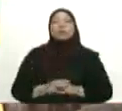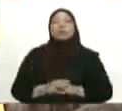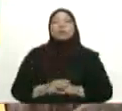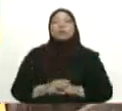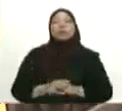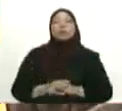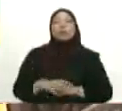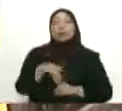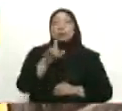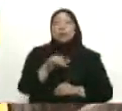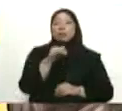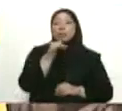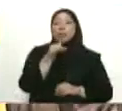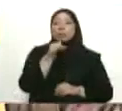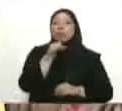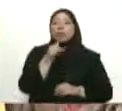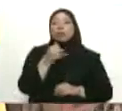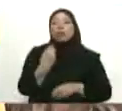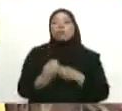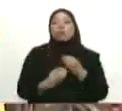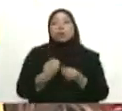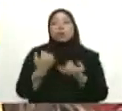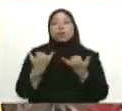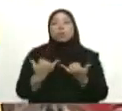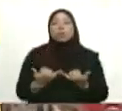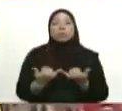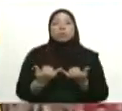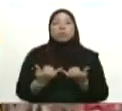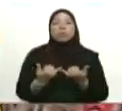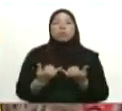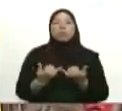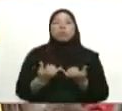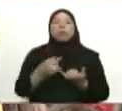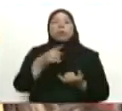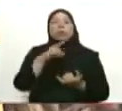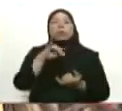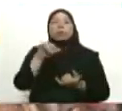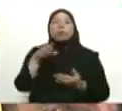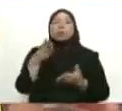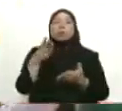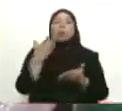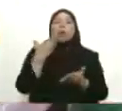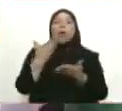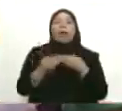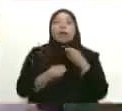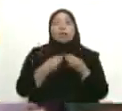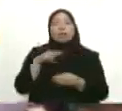Marbelle yendes José Omar Parra